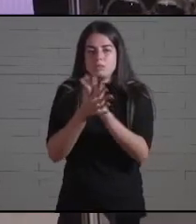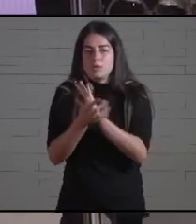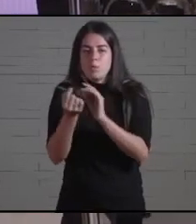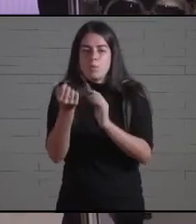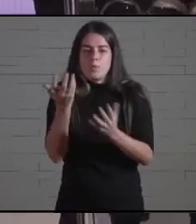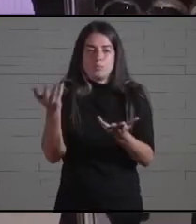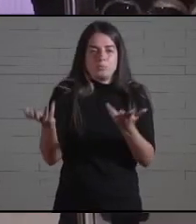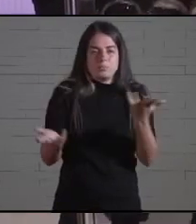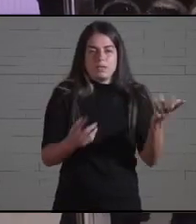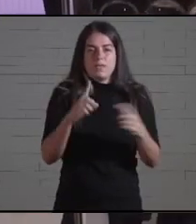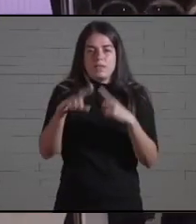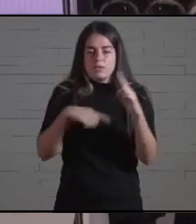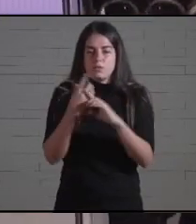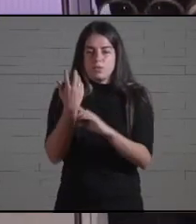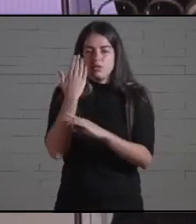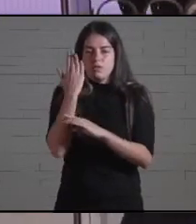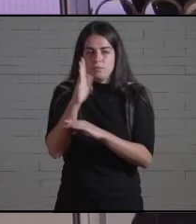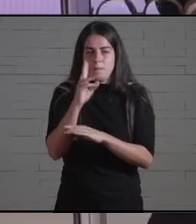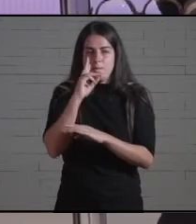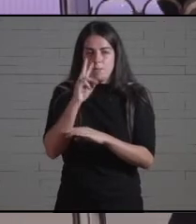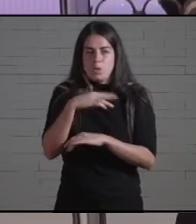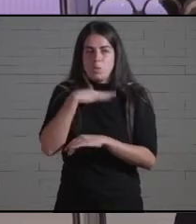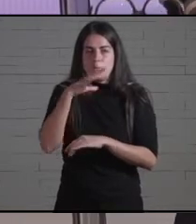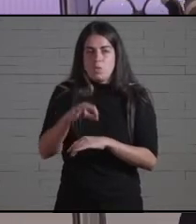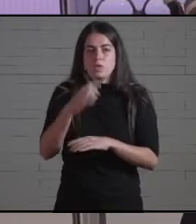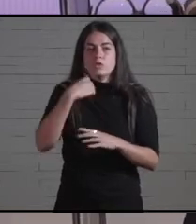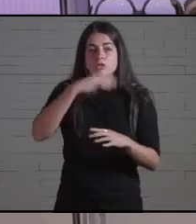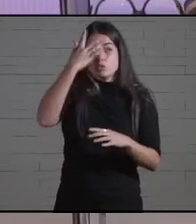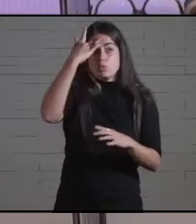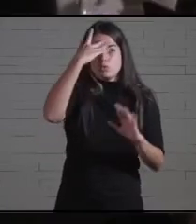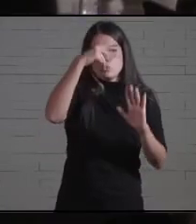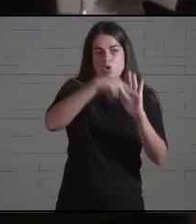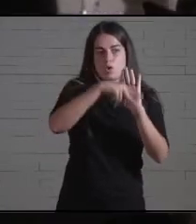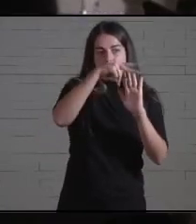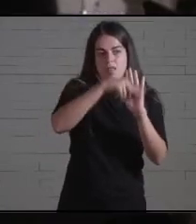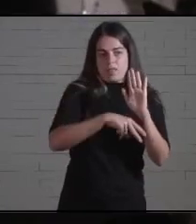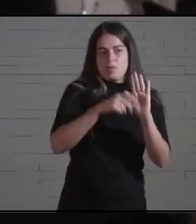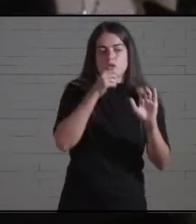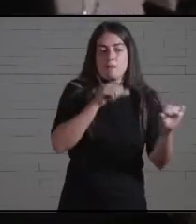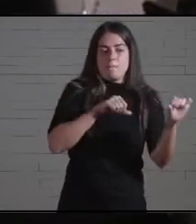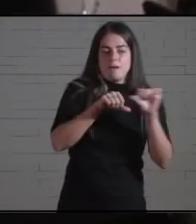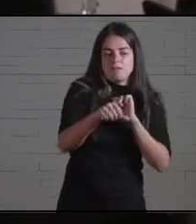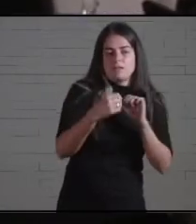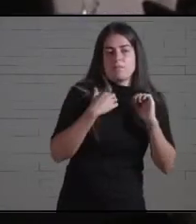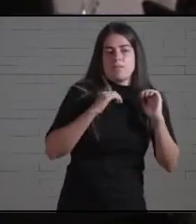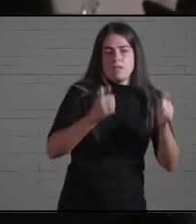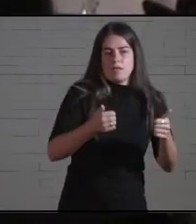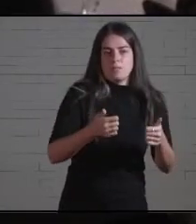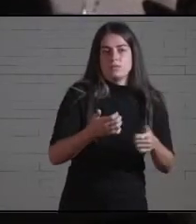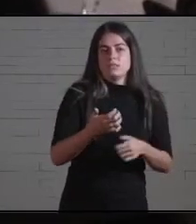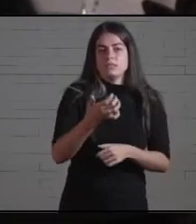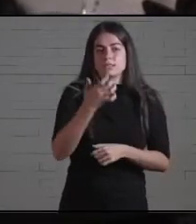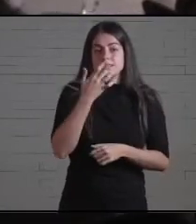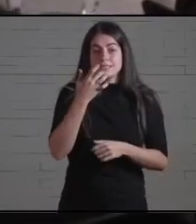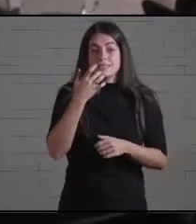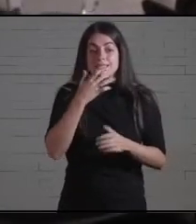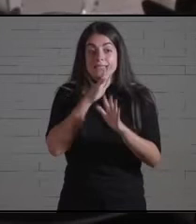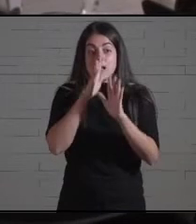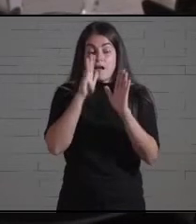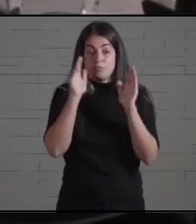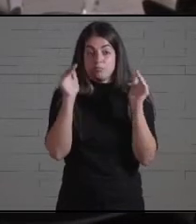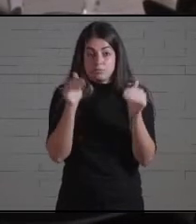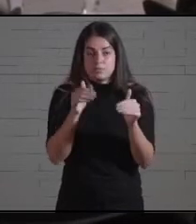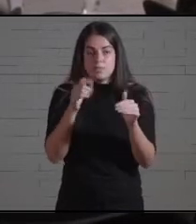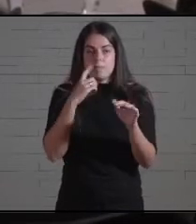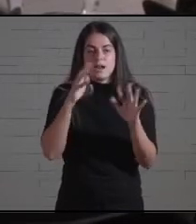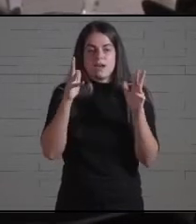se pueden ver. Bueno, partimos de varios supuestos normativos, ¿vale? Siempre cuando entramos ya en recomendaciones